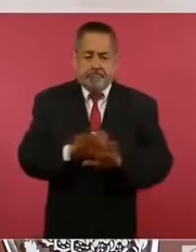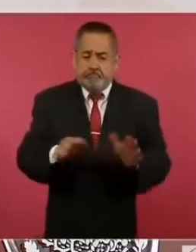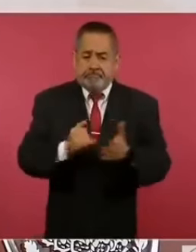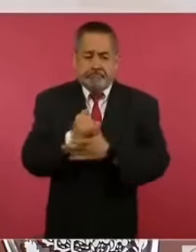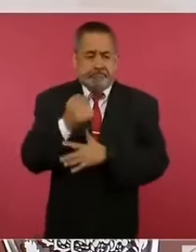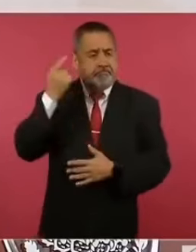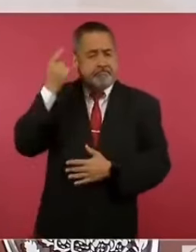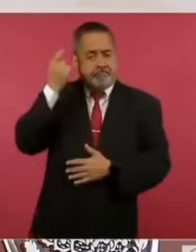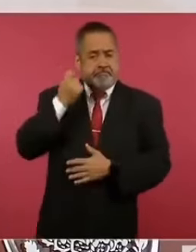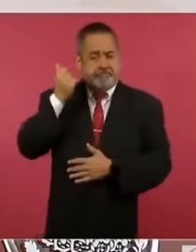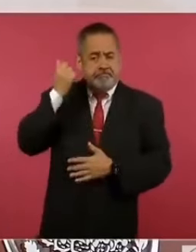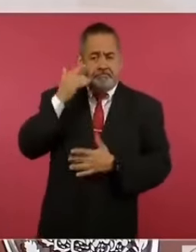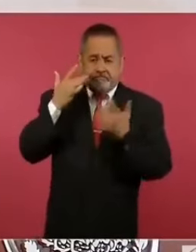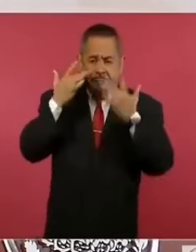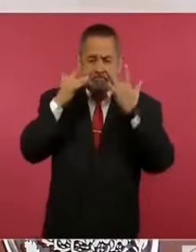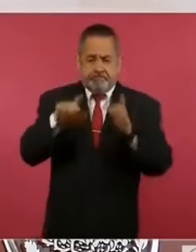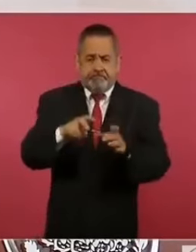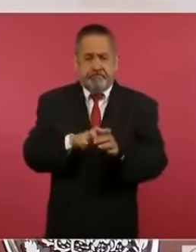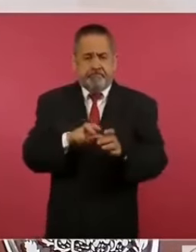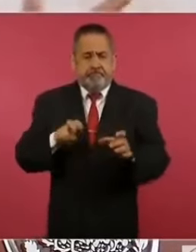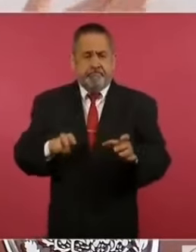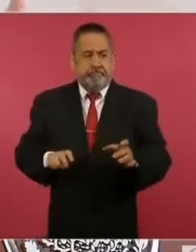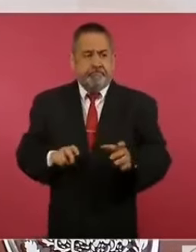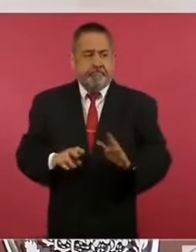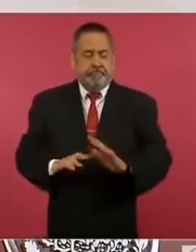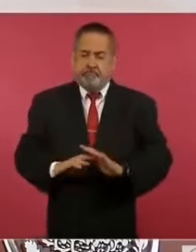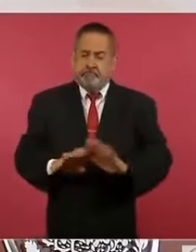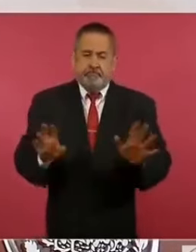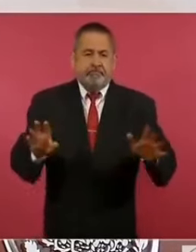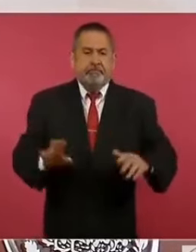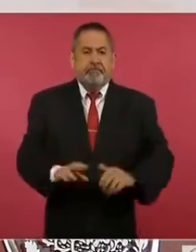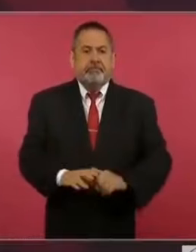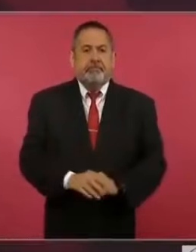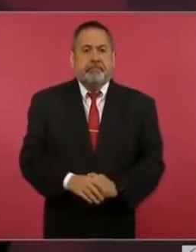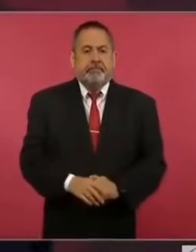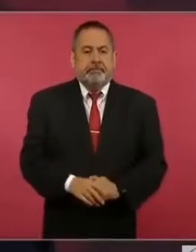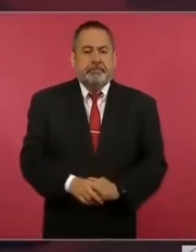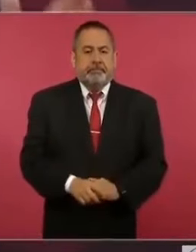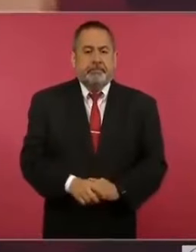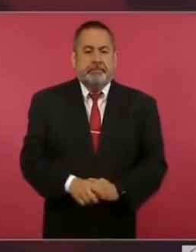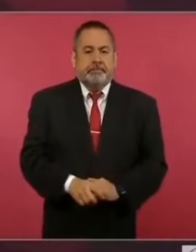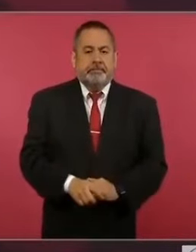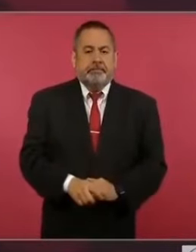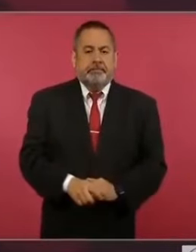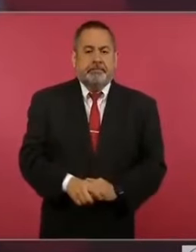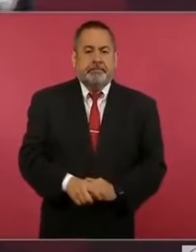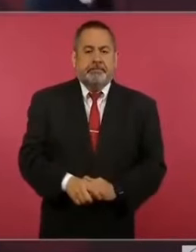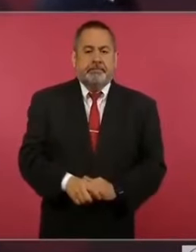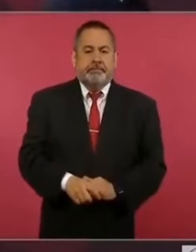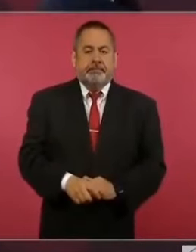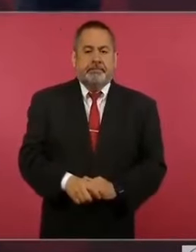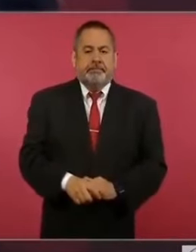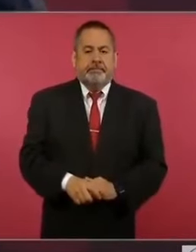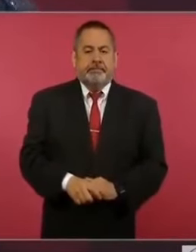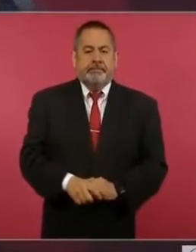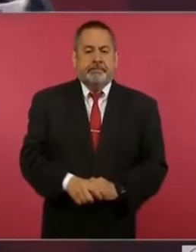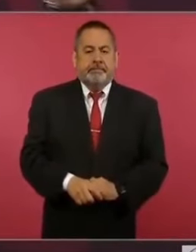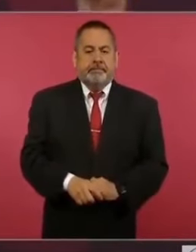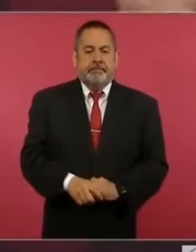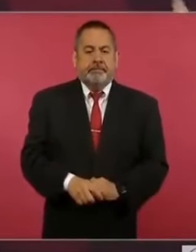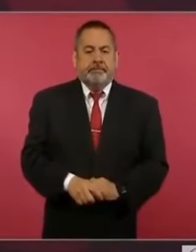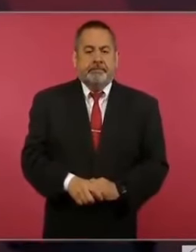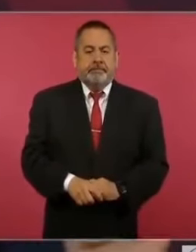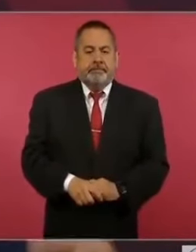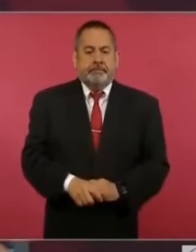otros se preguntan Cómo se llevará a cabo esta gira y Qué impacto Podría tener en el panorama político en este caso es